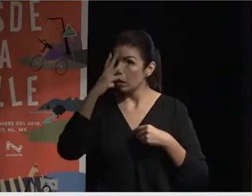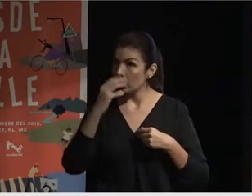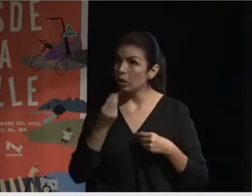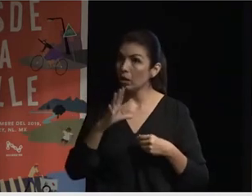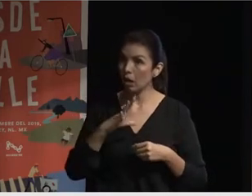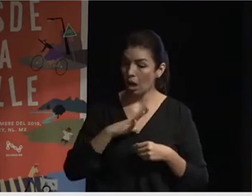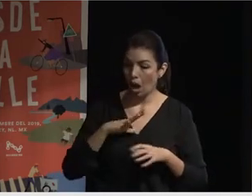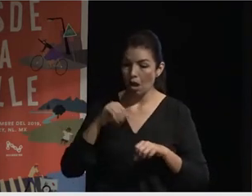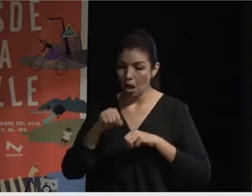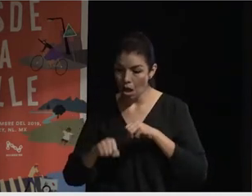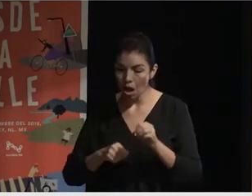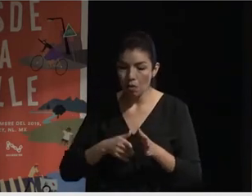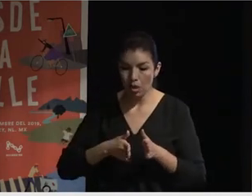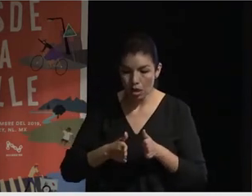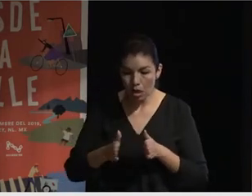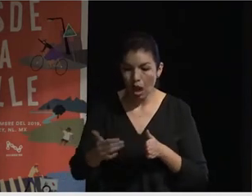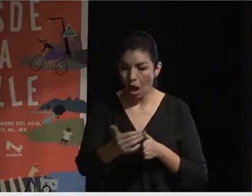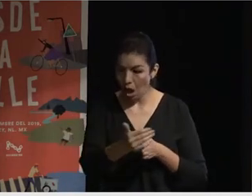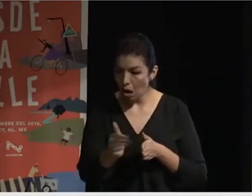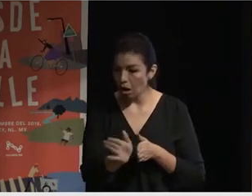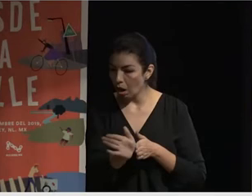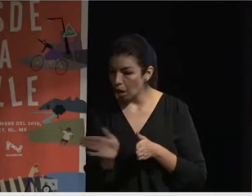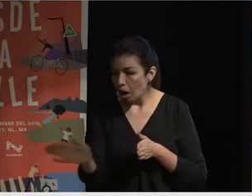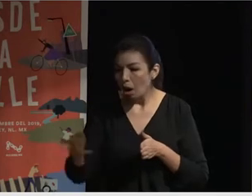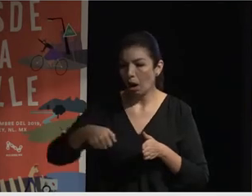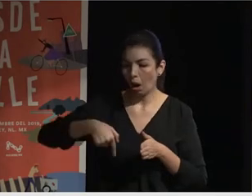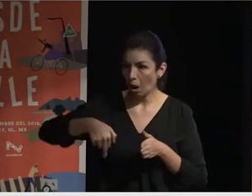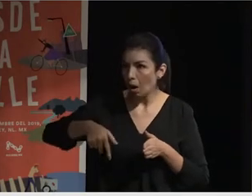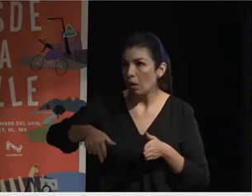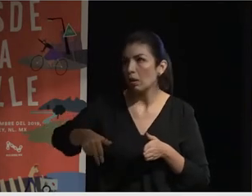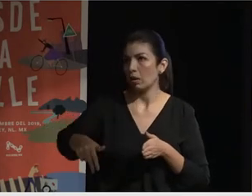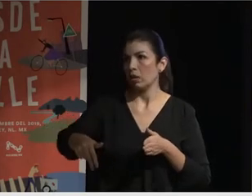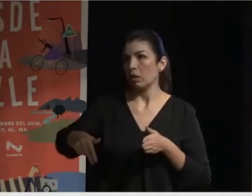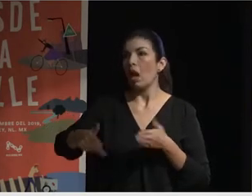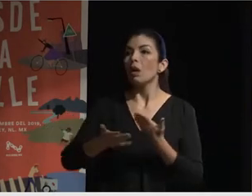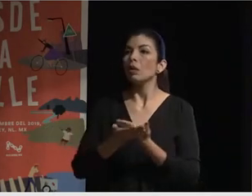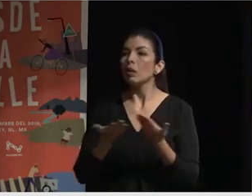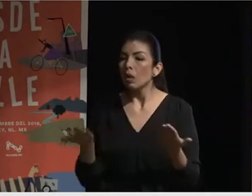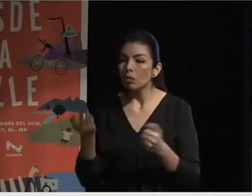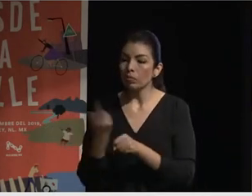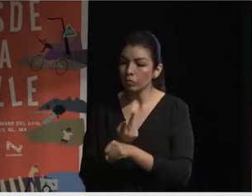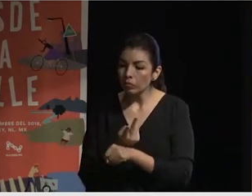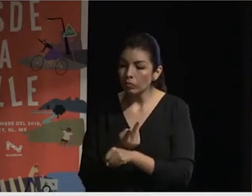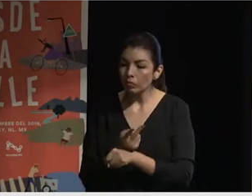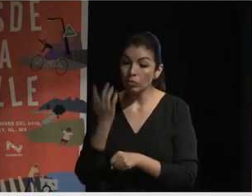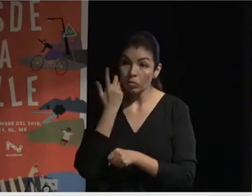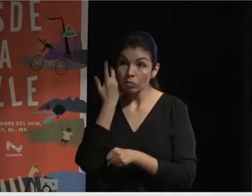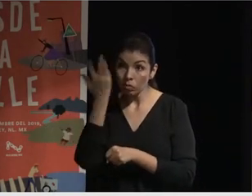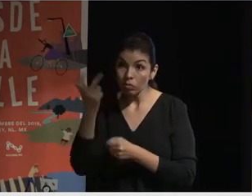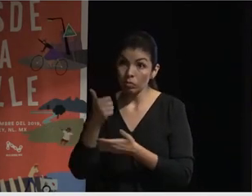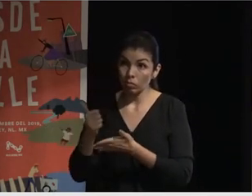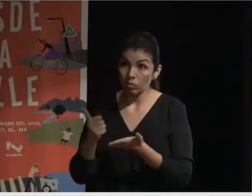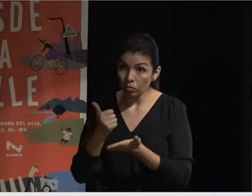buena ondita para hacer ciudades bonitas está provocando la gentrificación. Todos ellos, ay, perdón, me puse mi